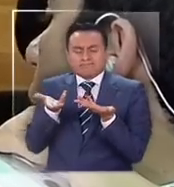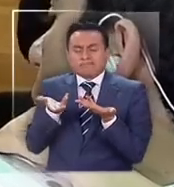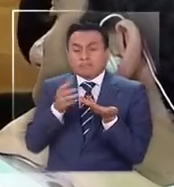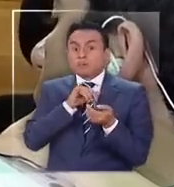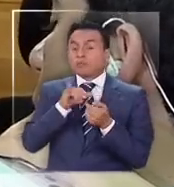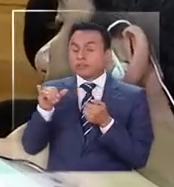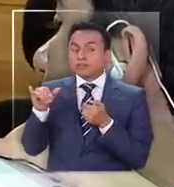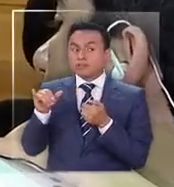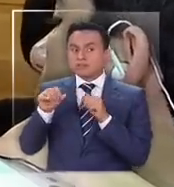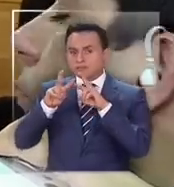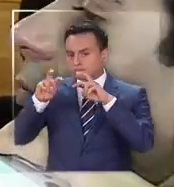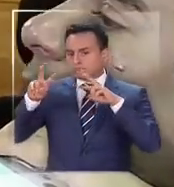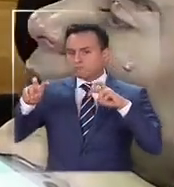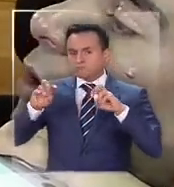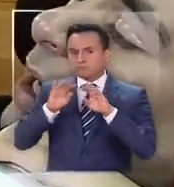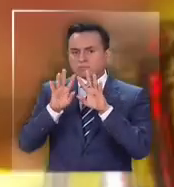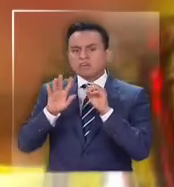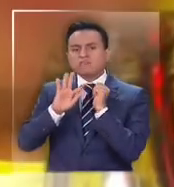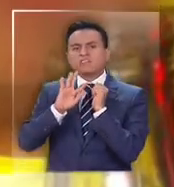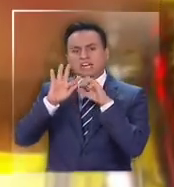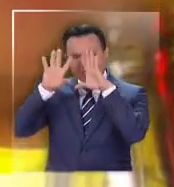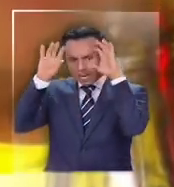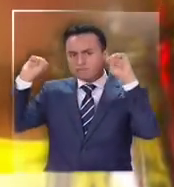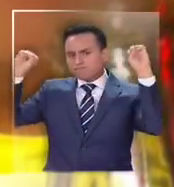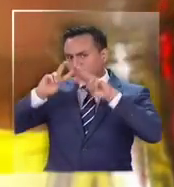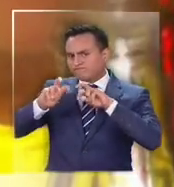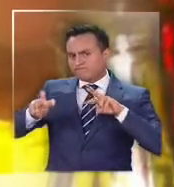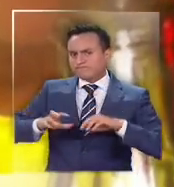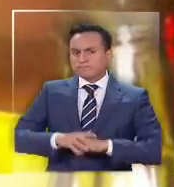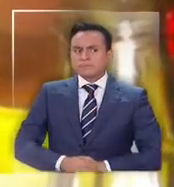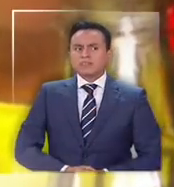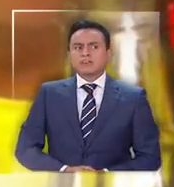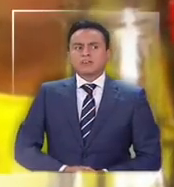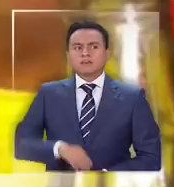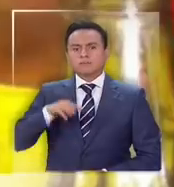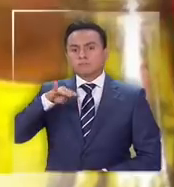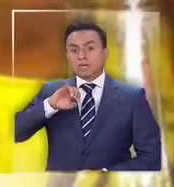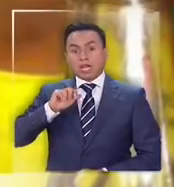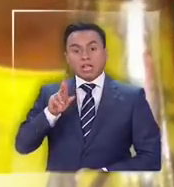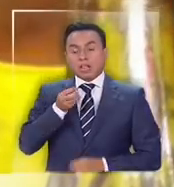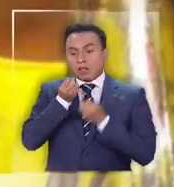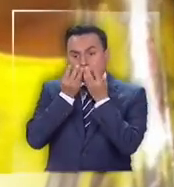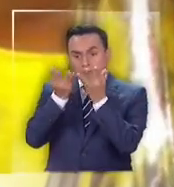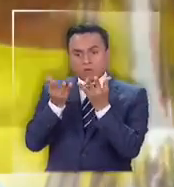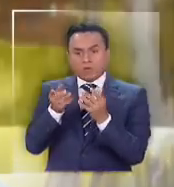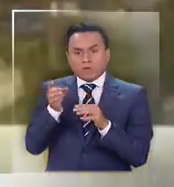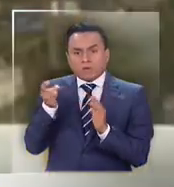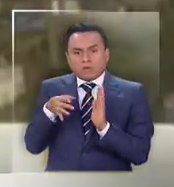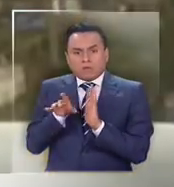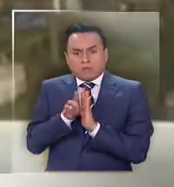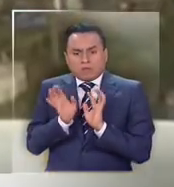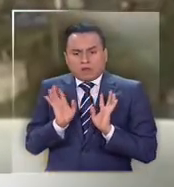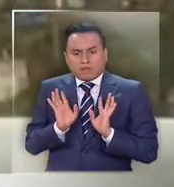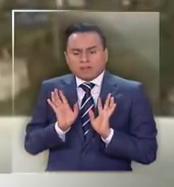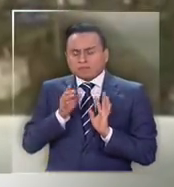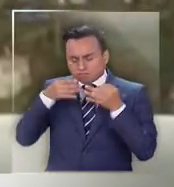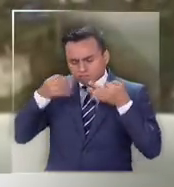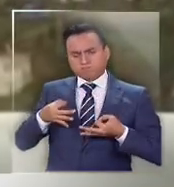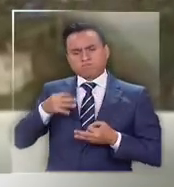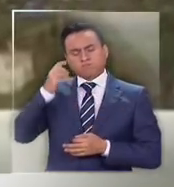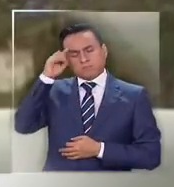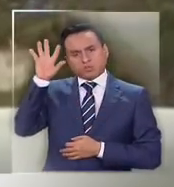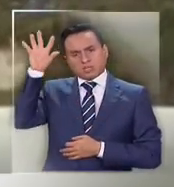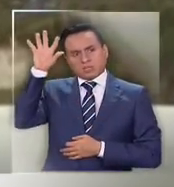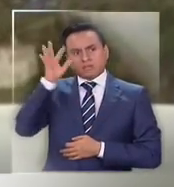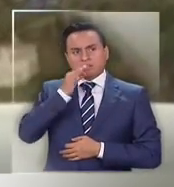serán claramente investigadas por parte de la fiscalía. Miguel no ha confesado el delito, se mantiene firme en su teoría.